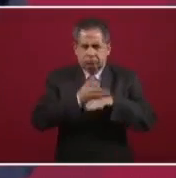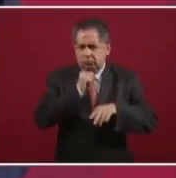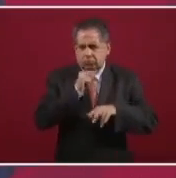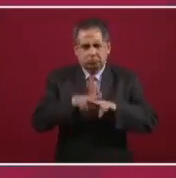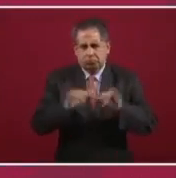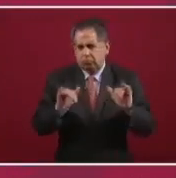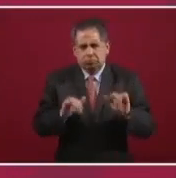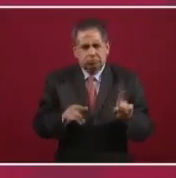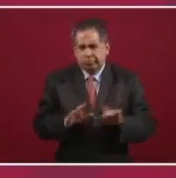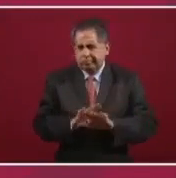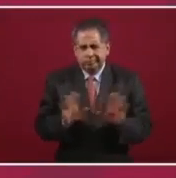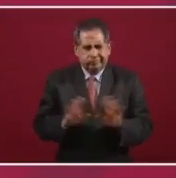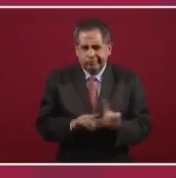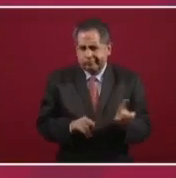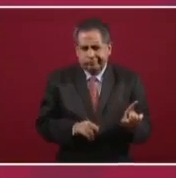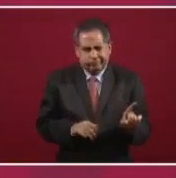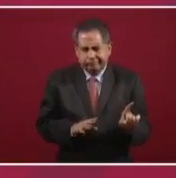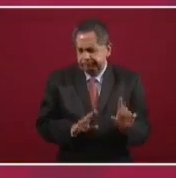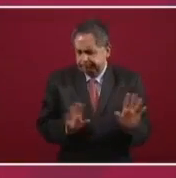responsabilidad.